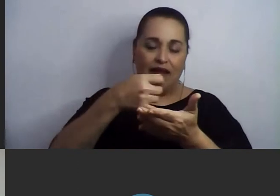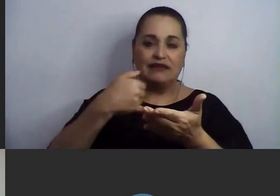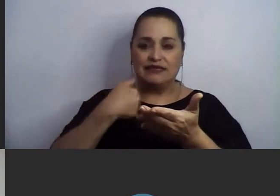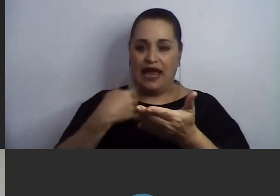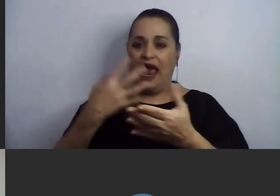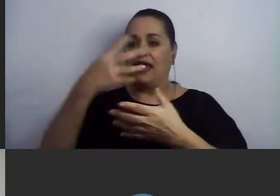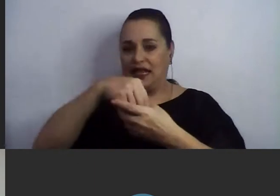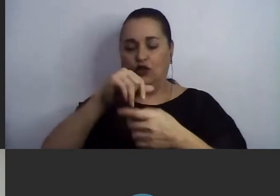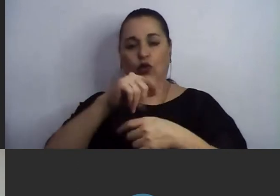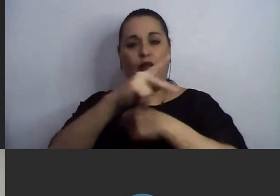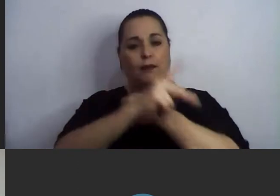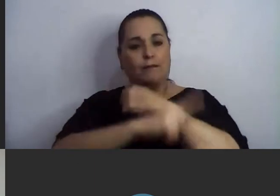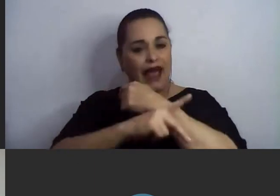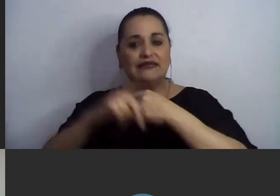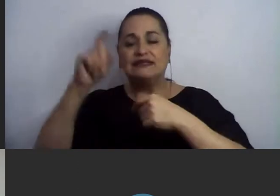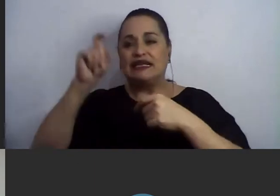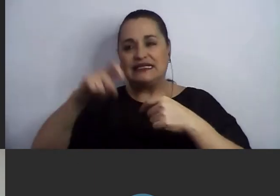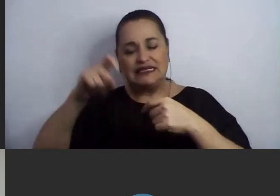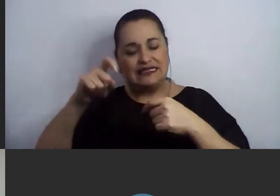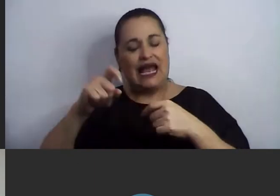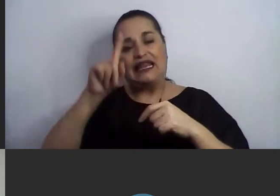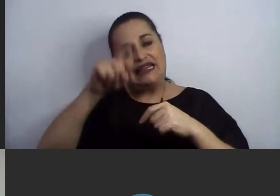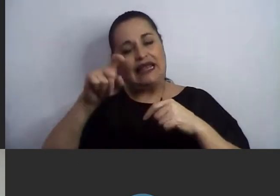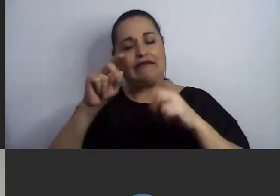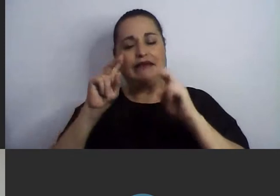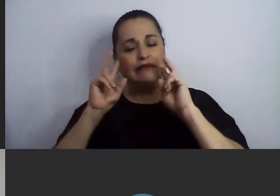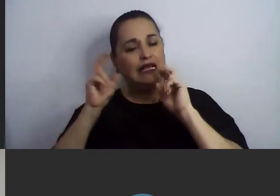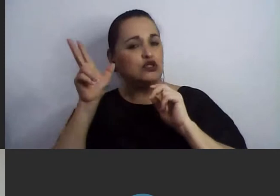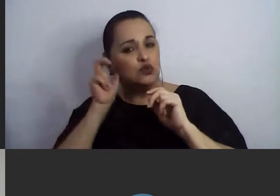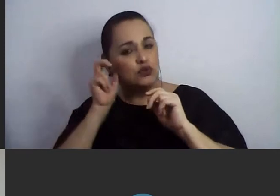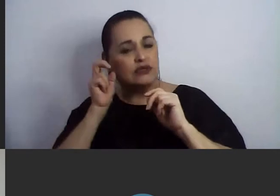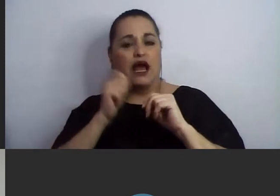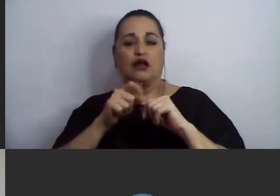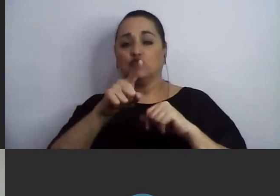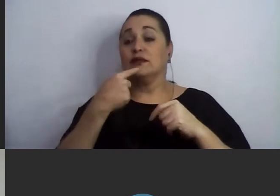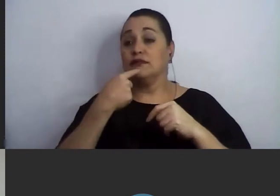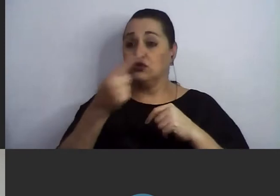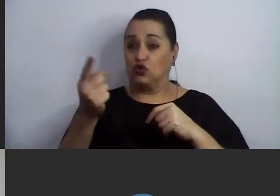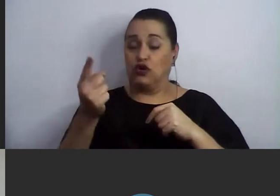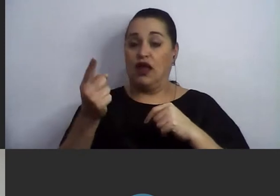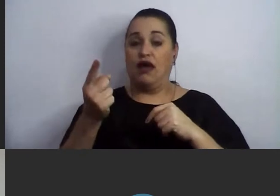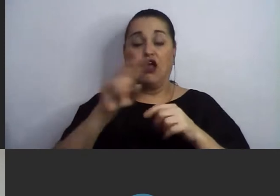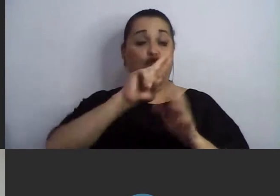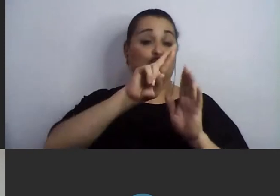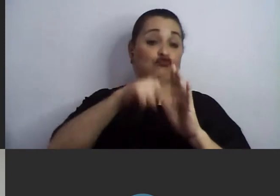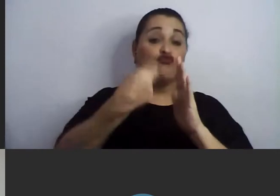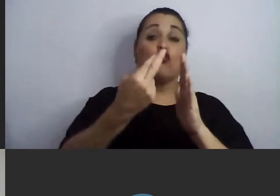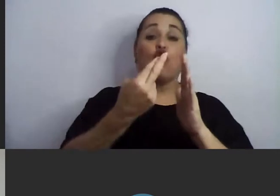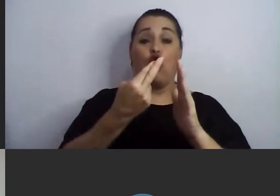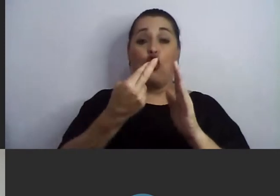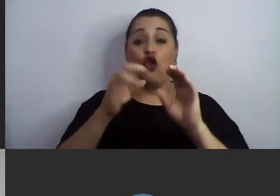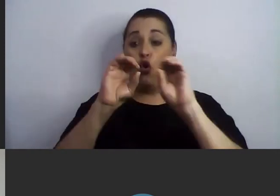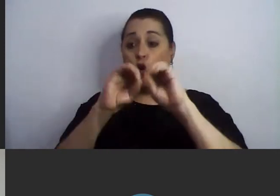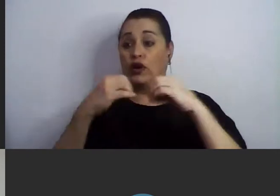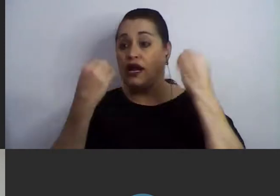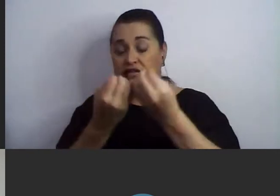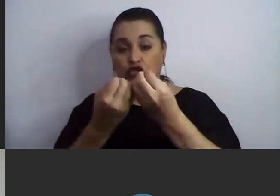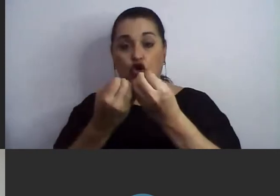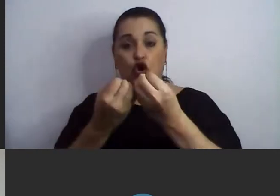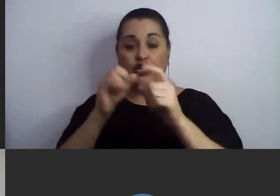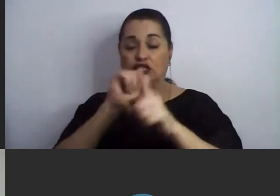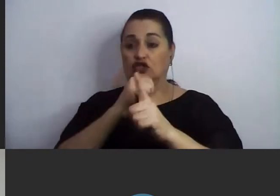país y que necesariamente deben ser escuchados. Usted mencionaba que el rol de las organizaciones de